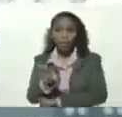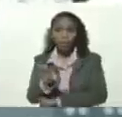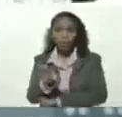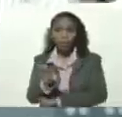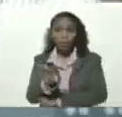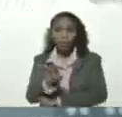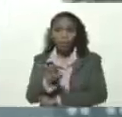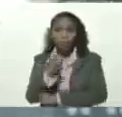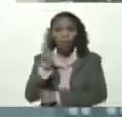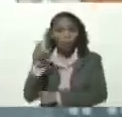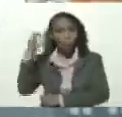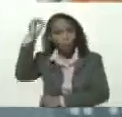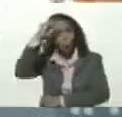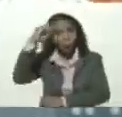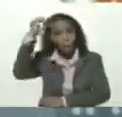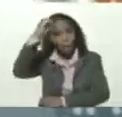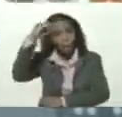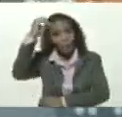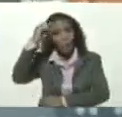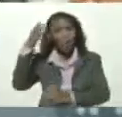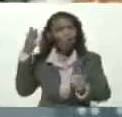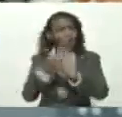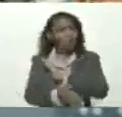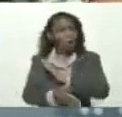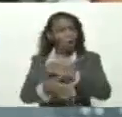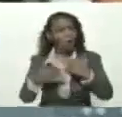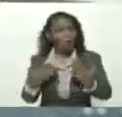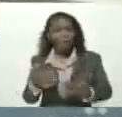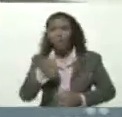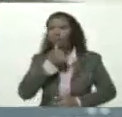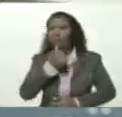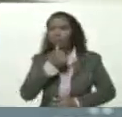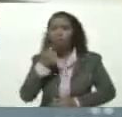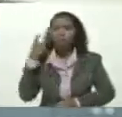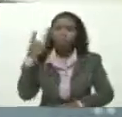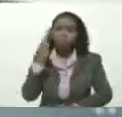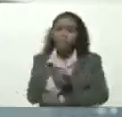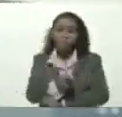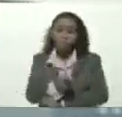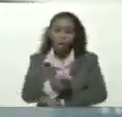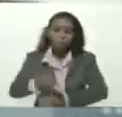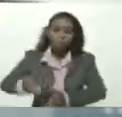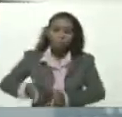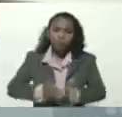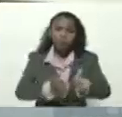su opinión sobre quiénes deben conducir